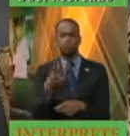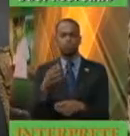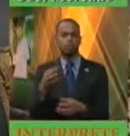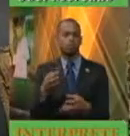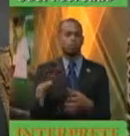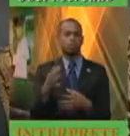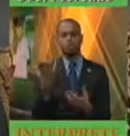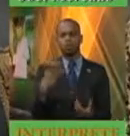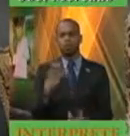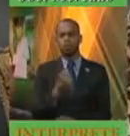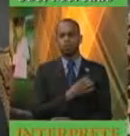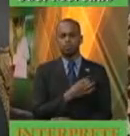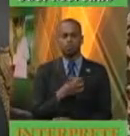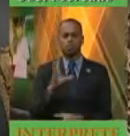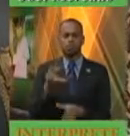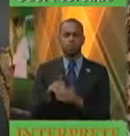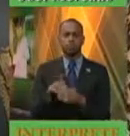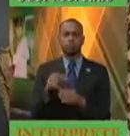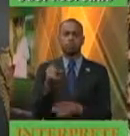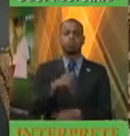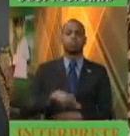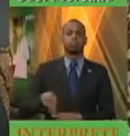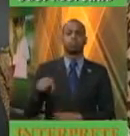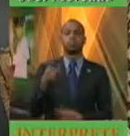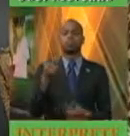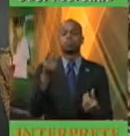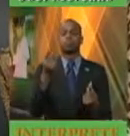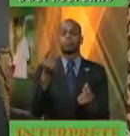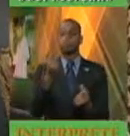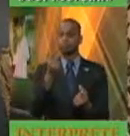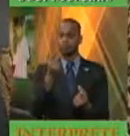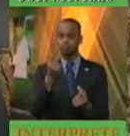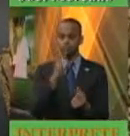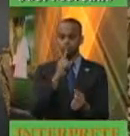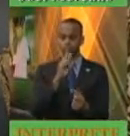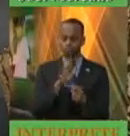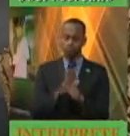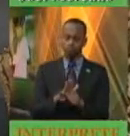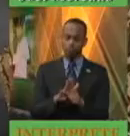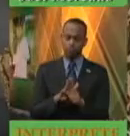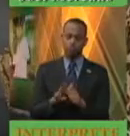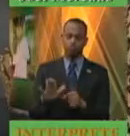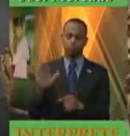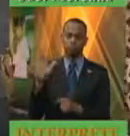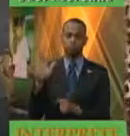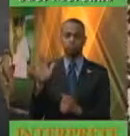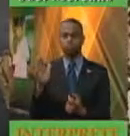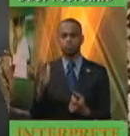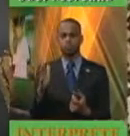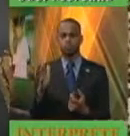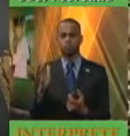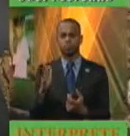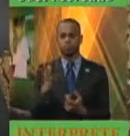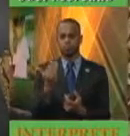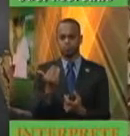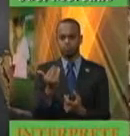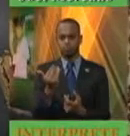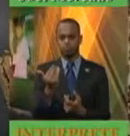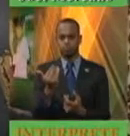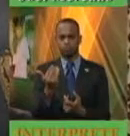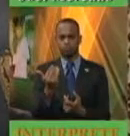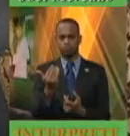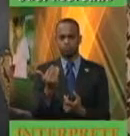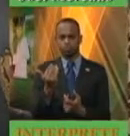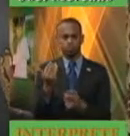como congresual, donde estos se comprometieran a que ya el 15 de mayo,